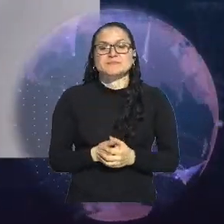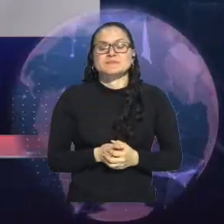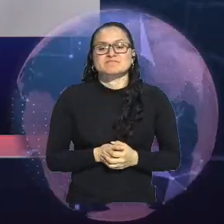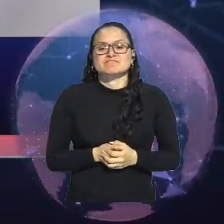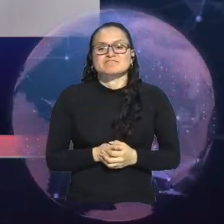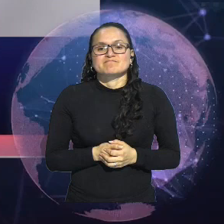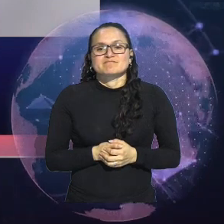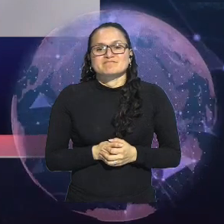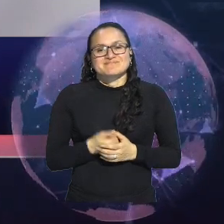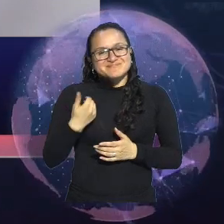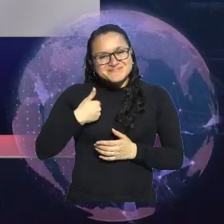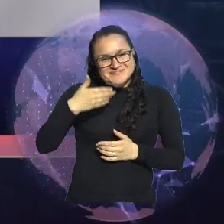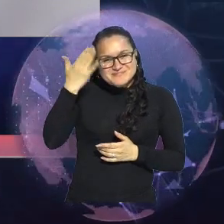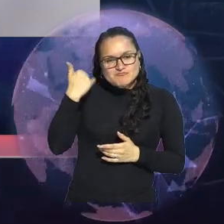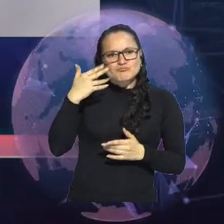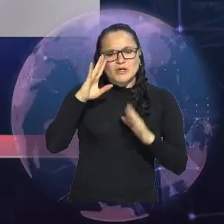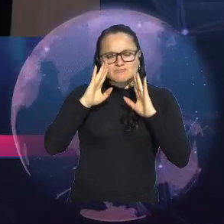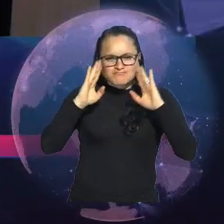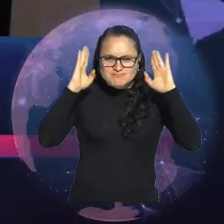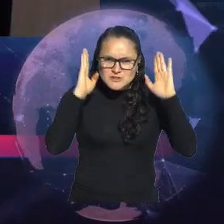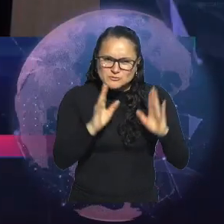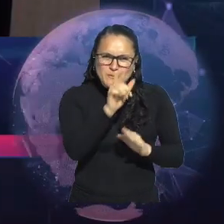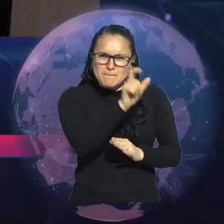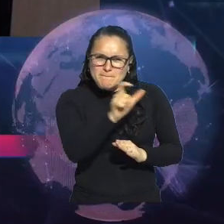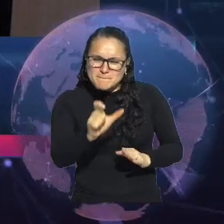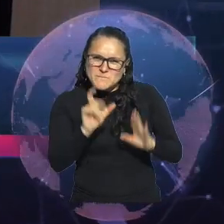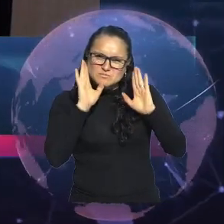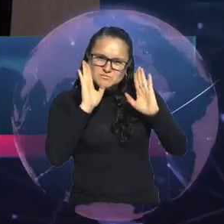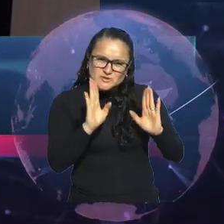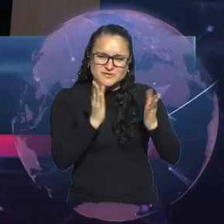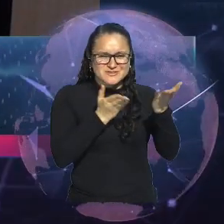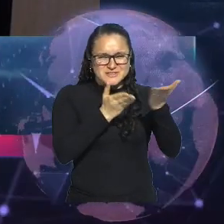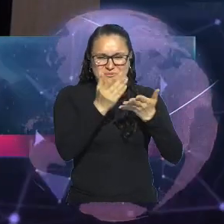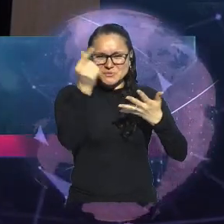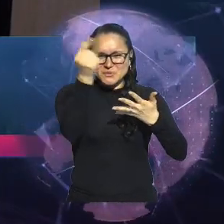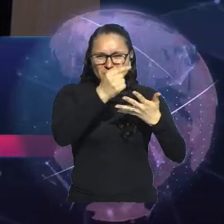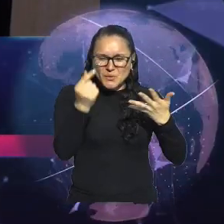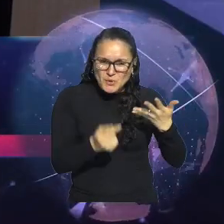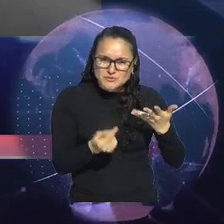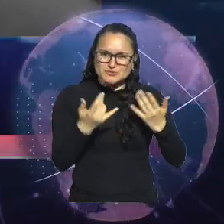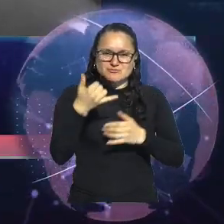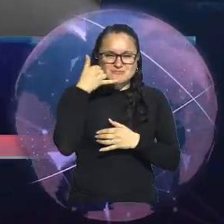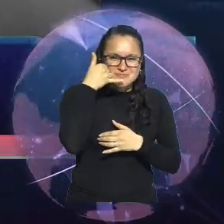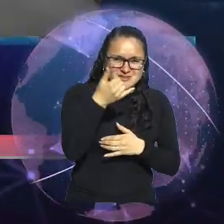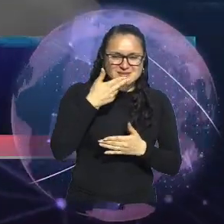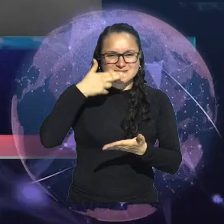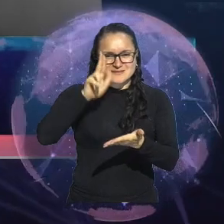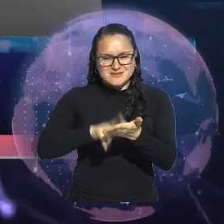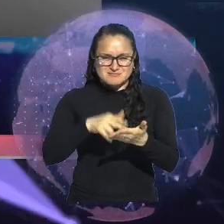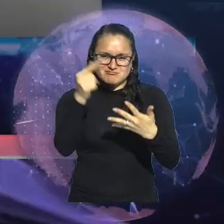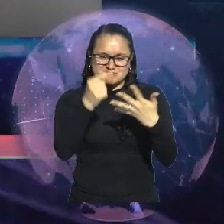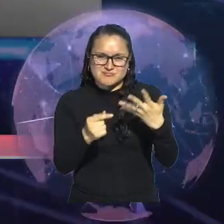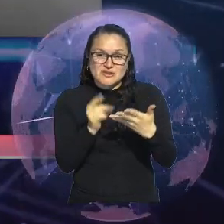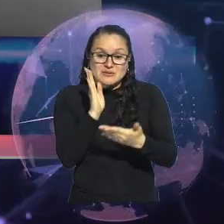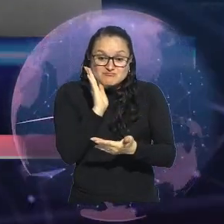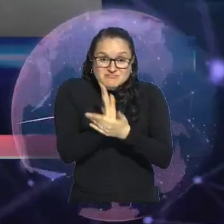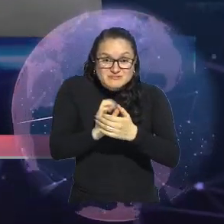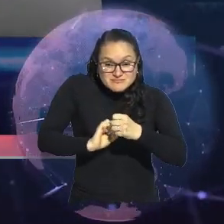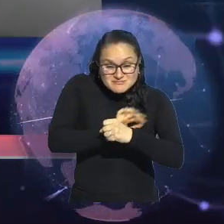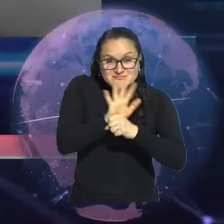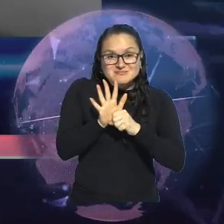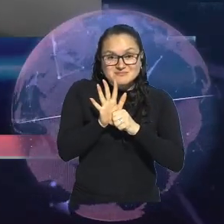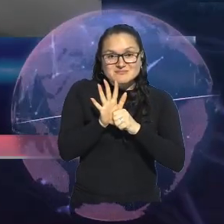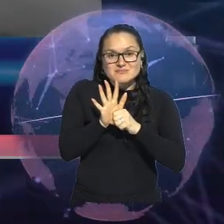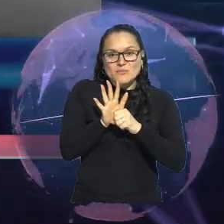la prestación de los servicios públicos de telecomunicaciones y postales durante la emergencia sanitaria extendida